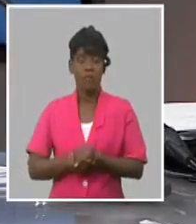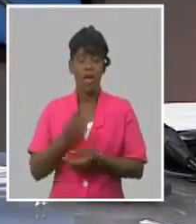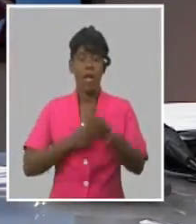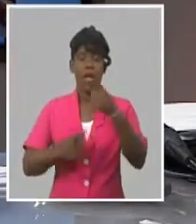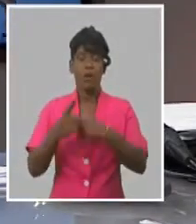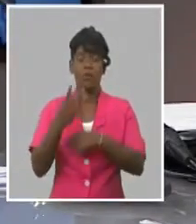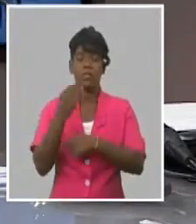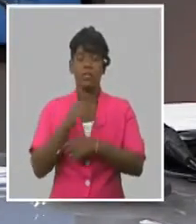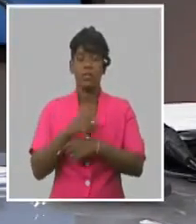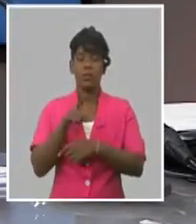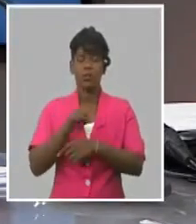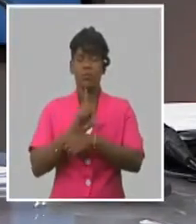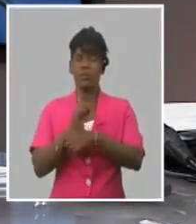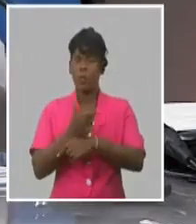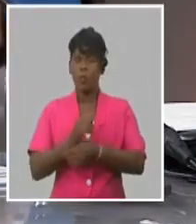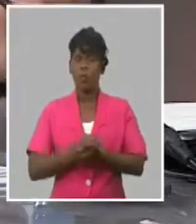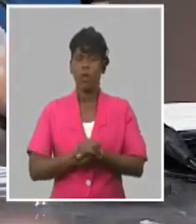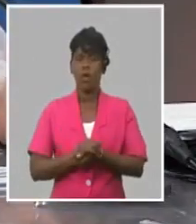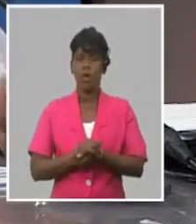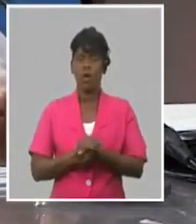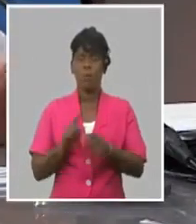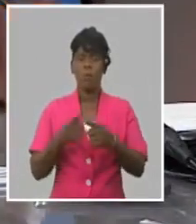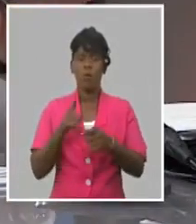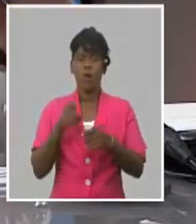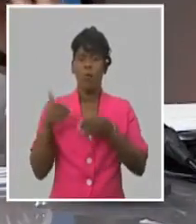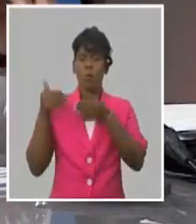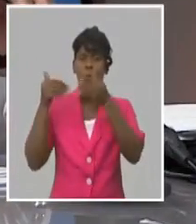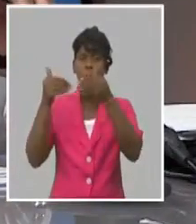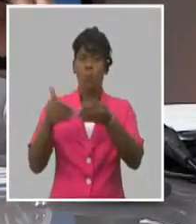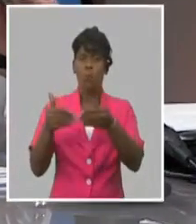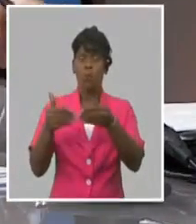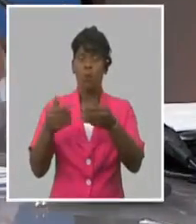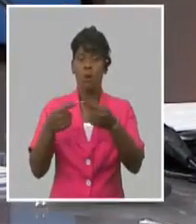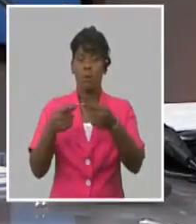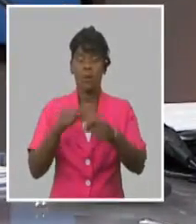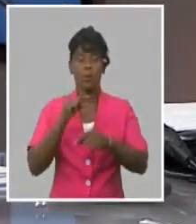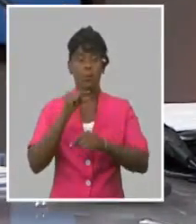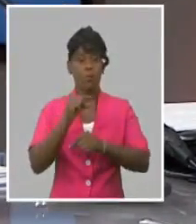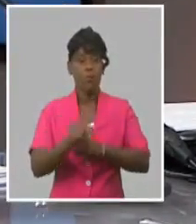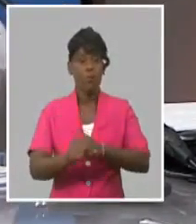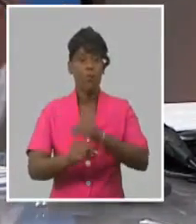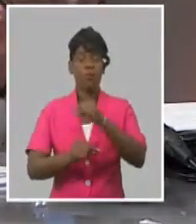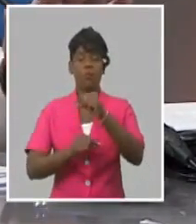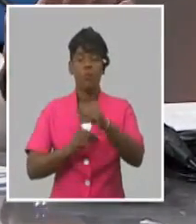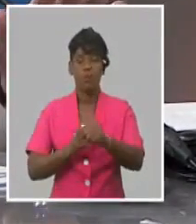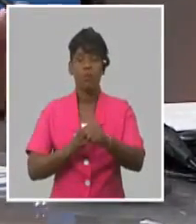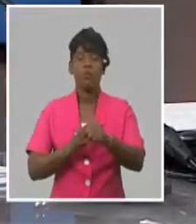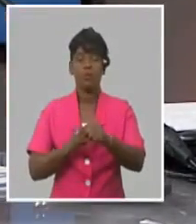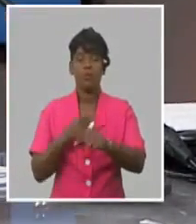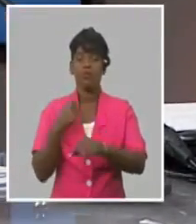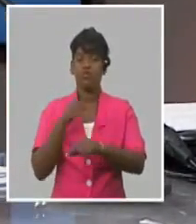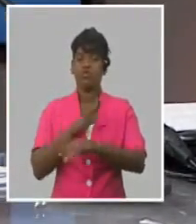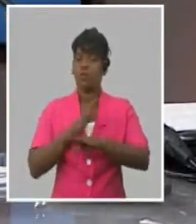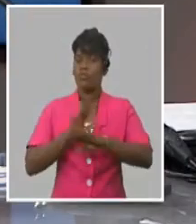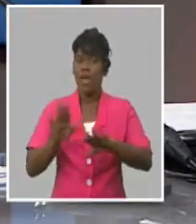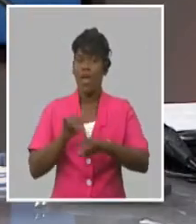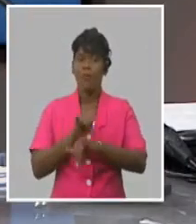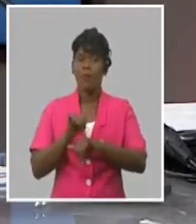el experimento. Ha tenido muchas deformaciones el experimento, que ya las tenemos